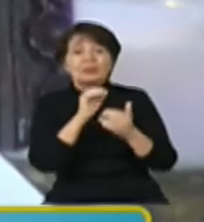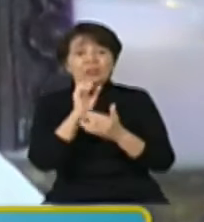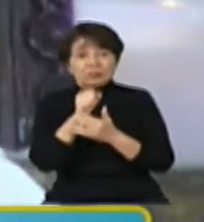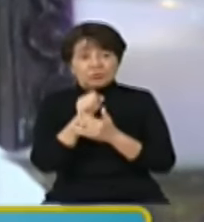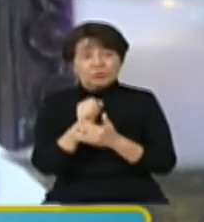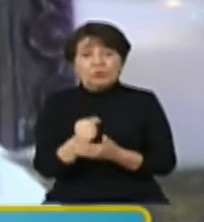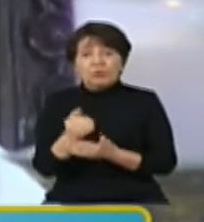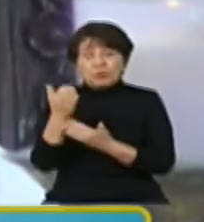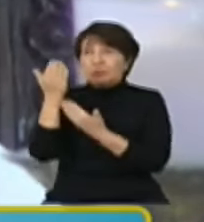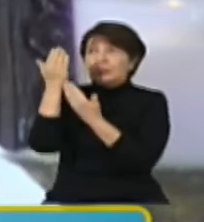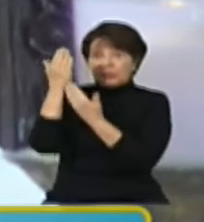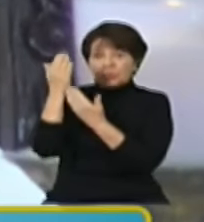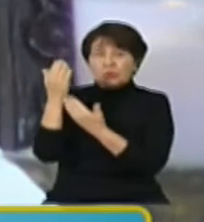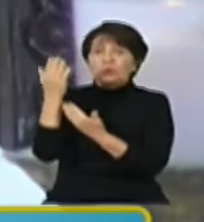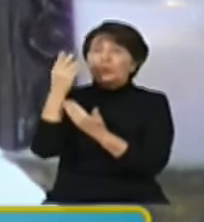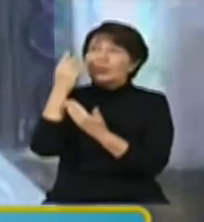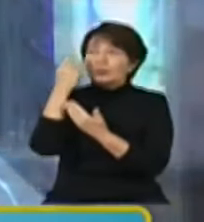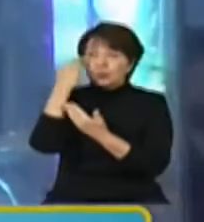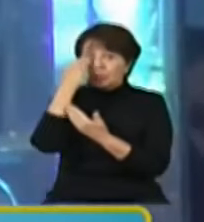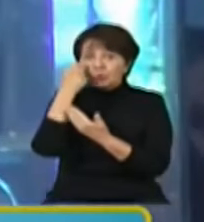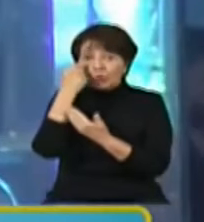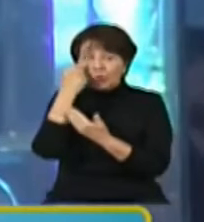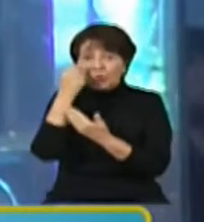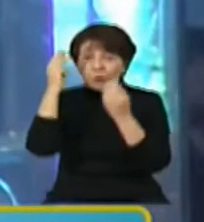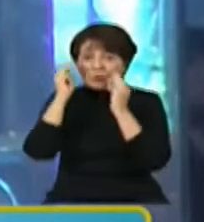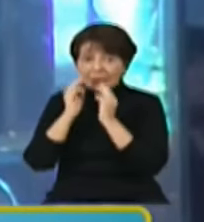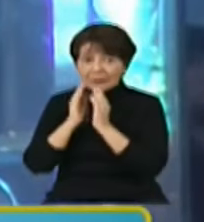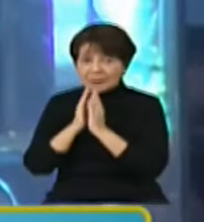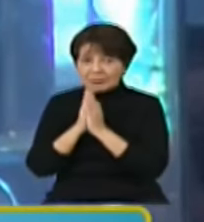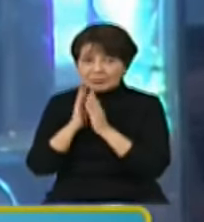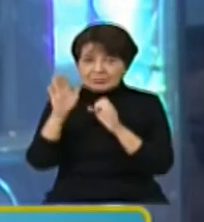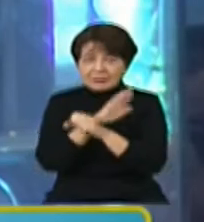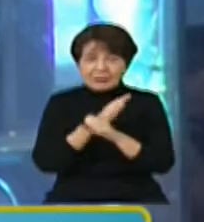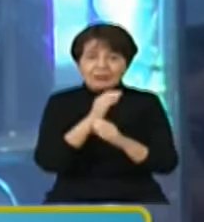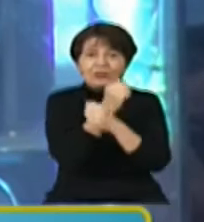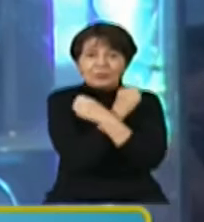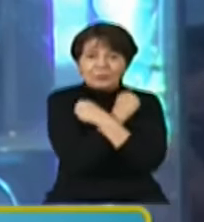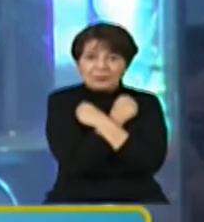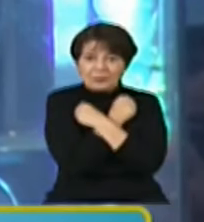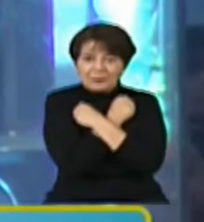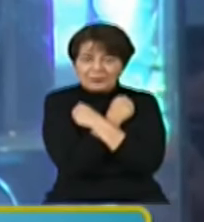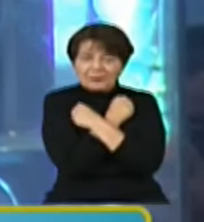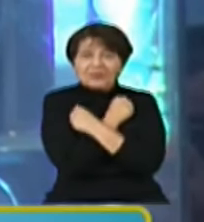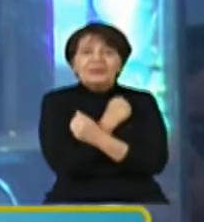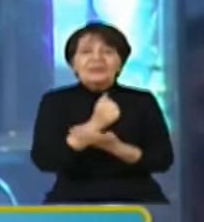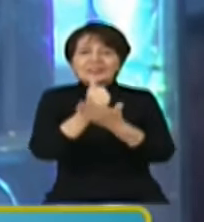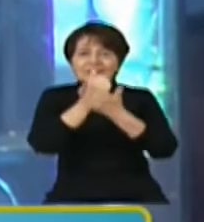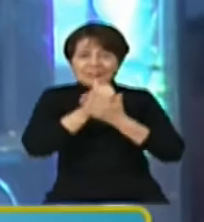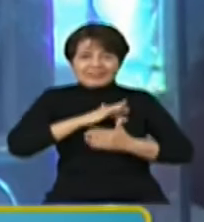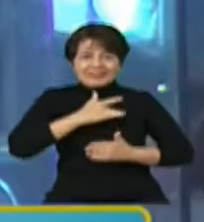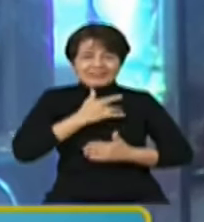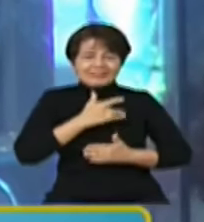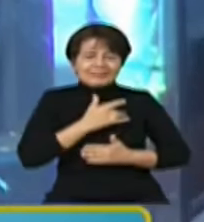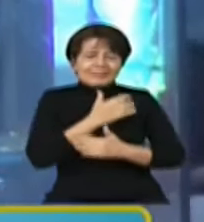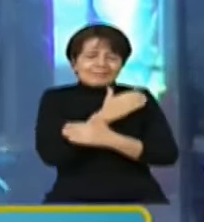Esos tus ojos misericordiosos, oh Virgen de Suyapa, nos hacen sentir consuelo y